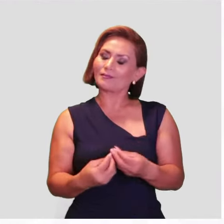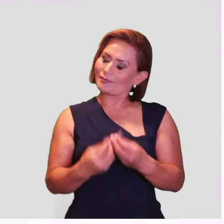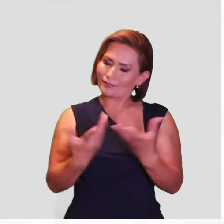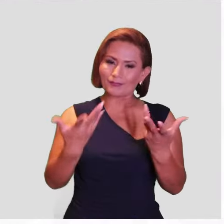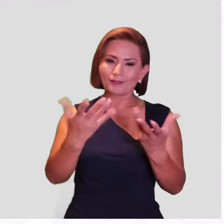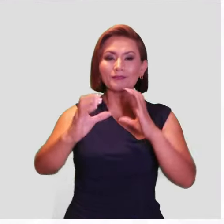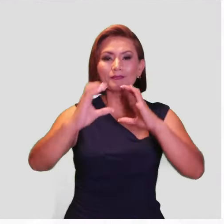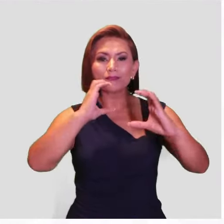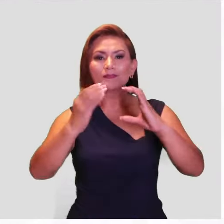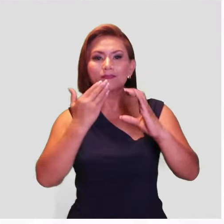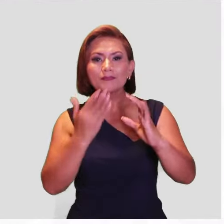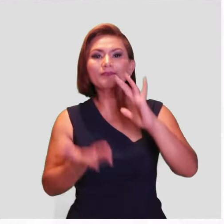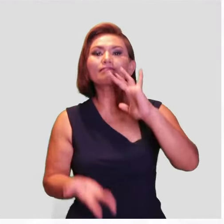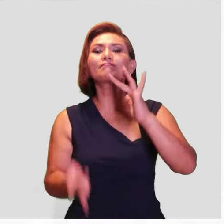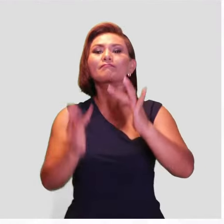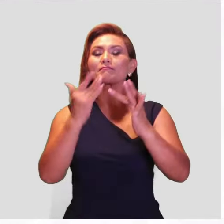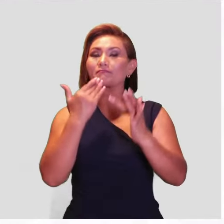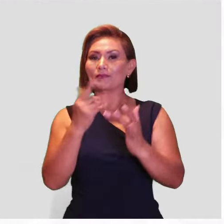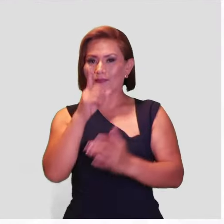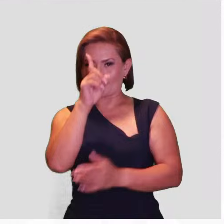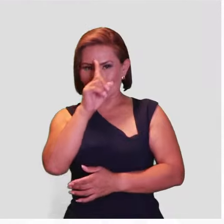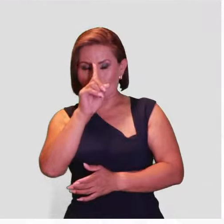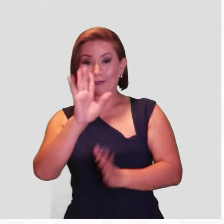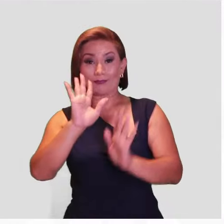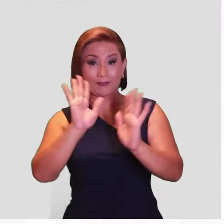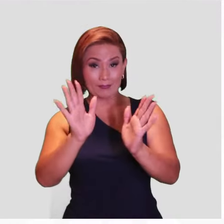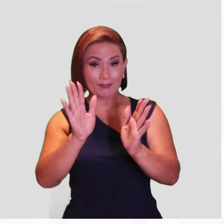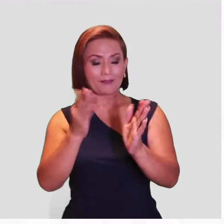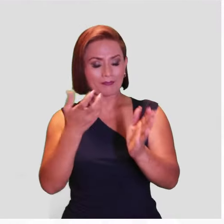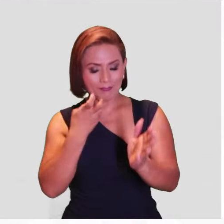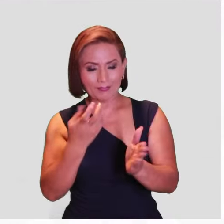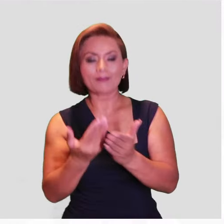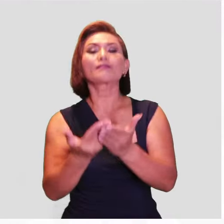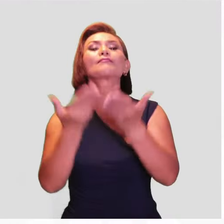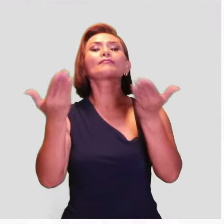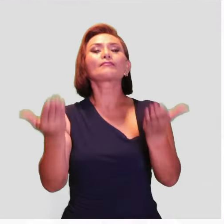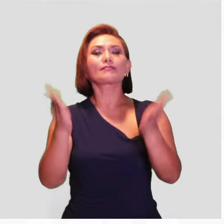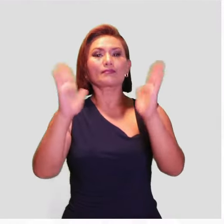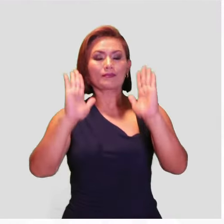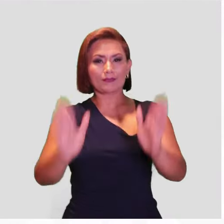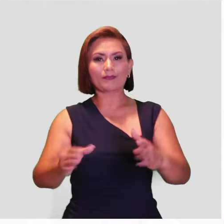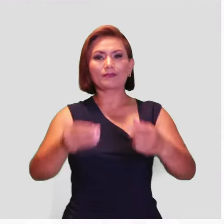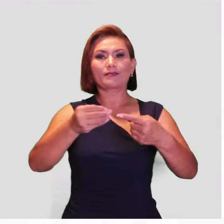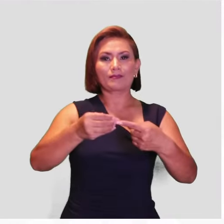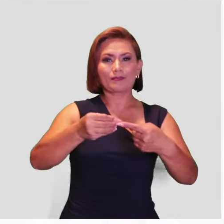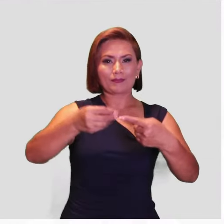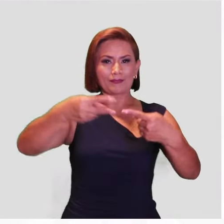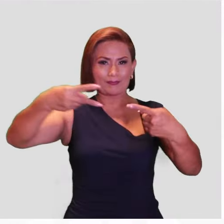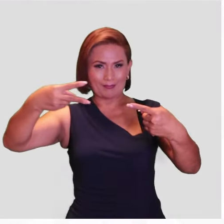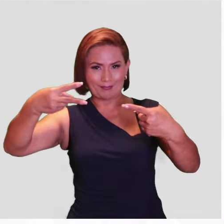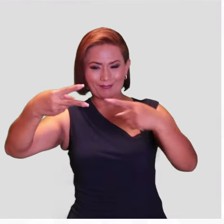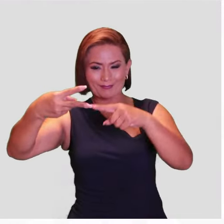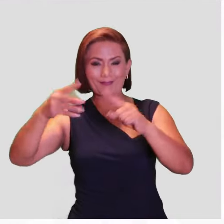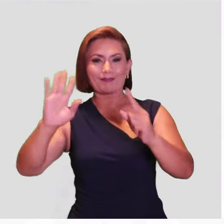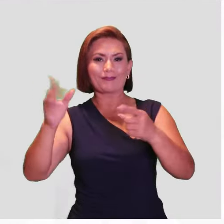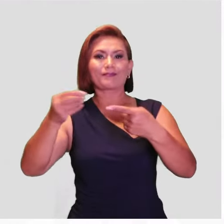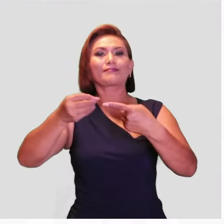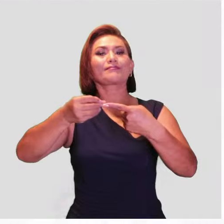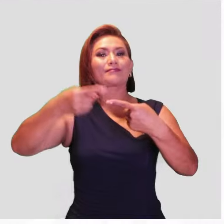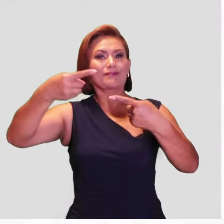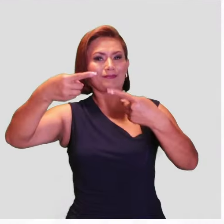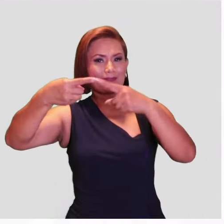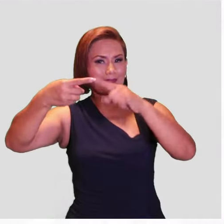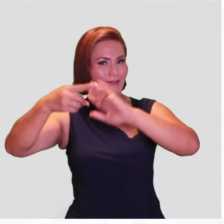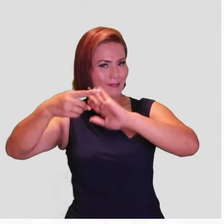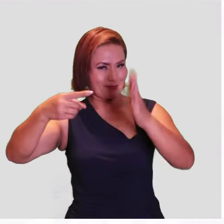una conexión más óptima. Dicho lo anterior, vamos a entrar de lleno ya a este segundo subsegmento del segmento 1. Y es